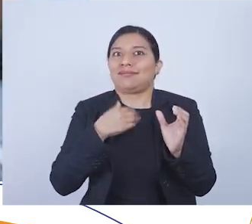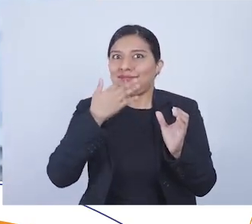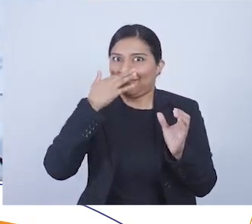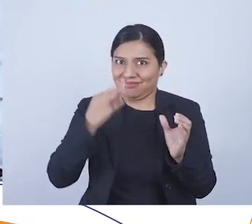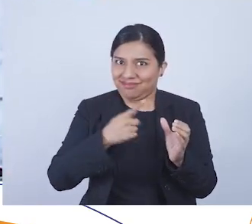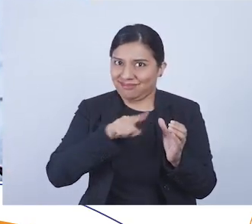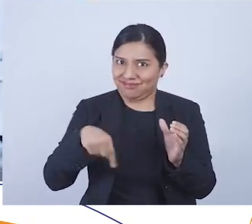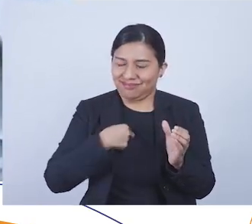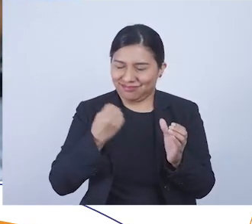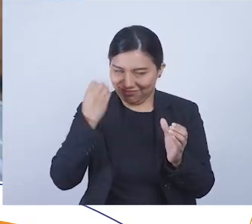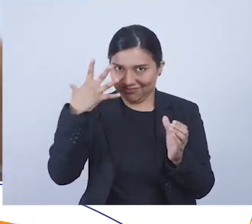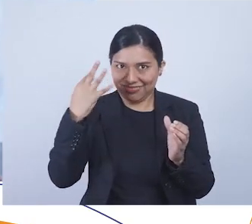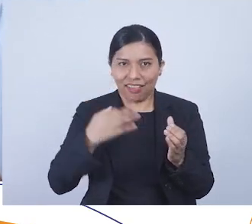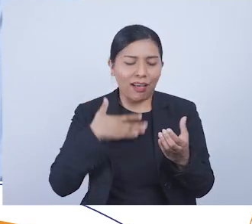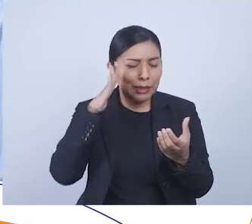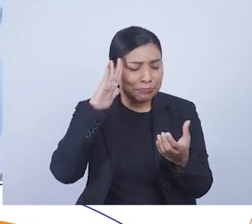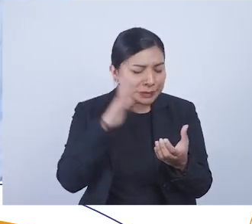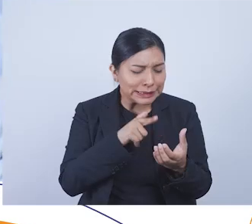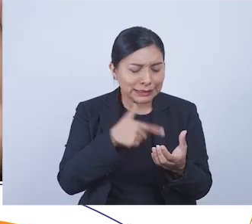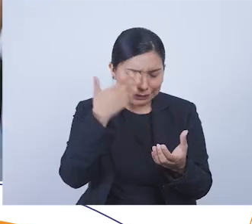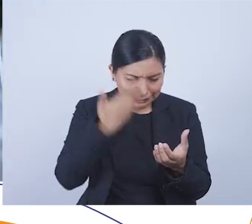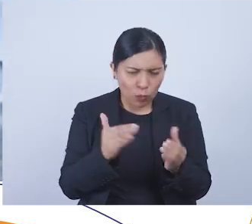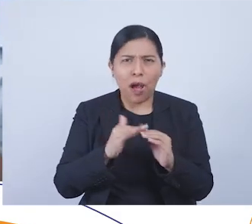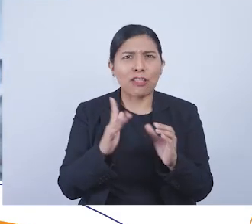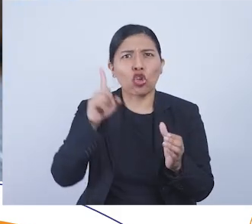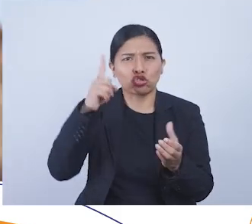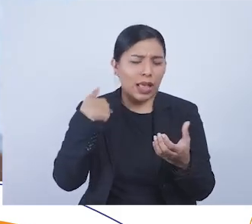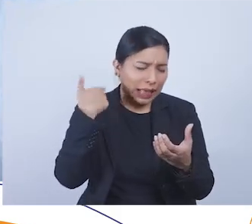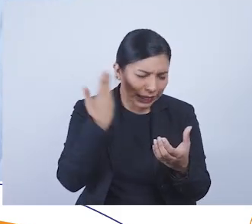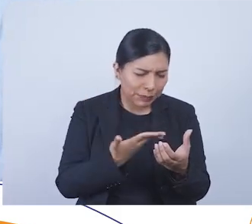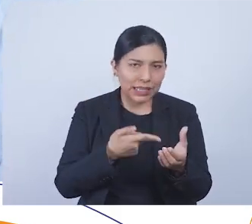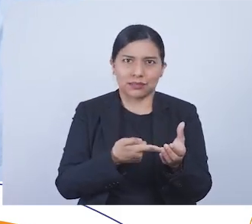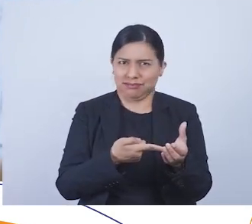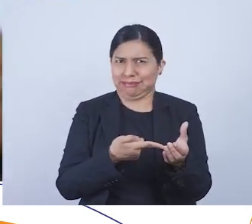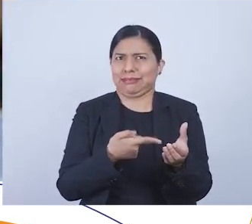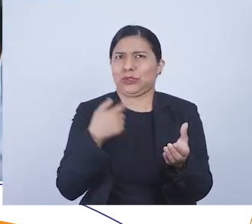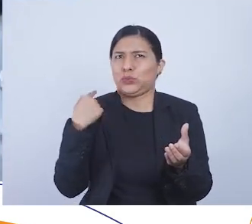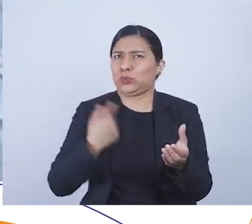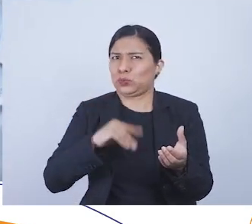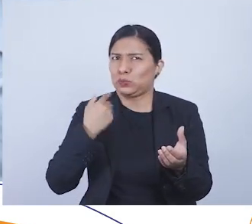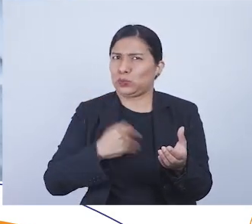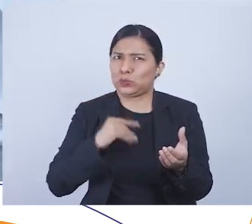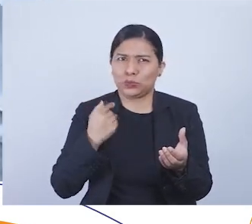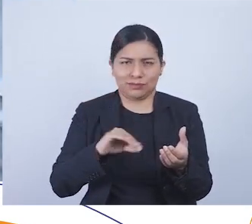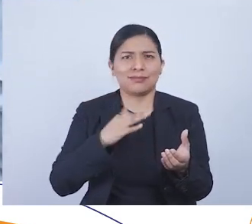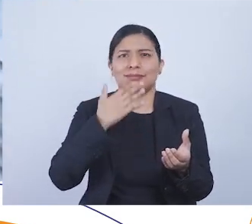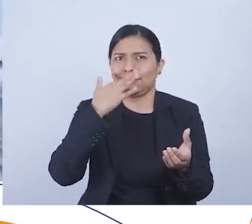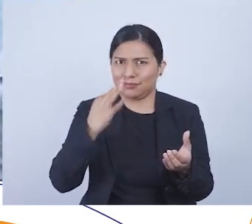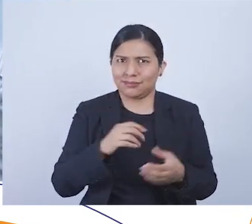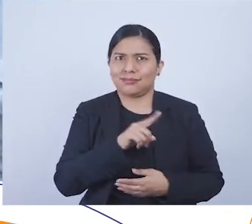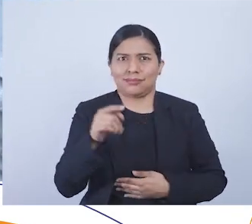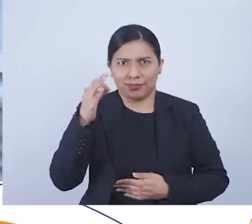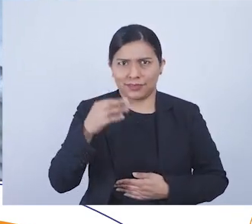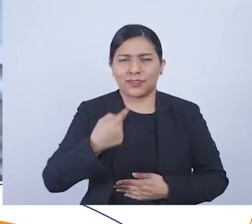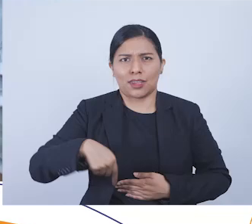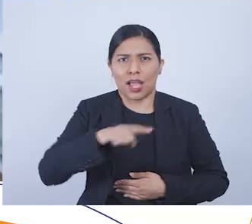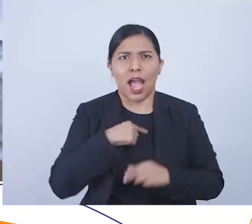cierto, la verdad que todos en estos momentos, esa es una de las situaciones que tenemos específicamente que ir